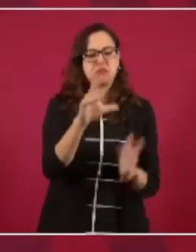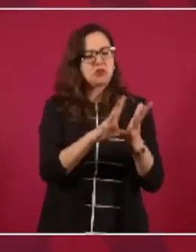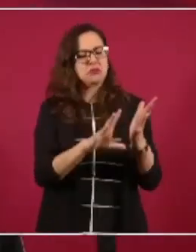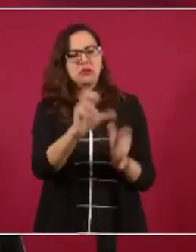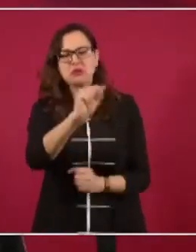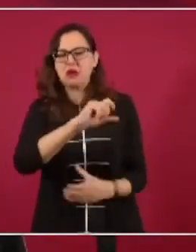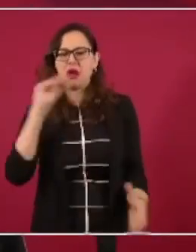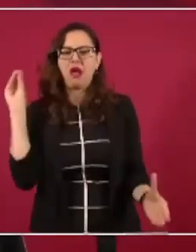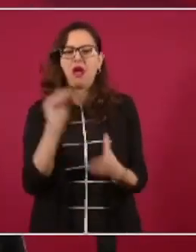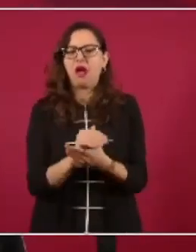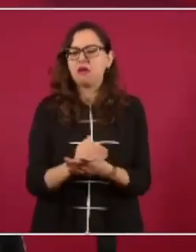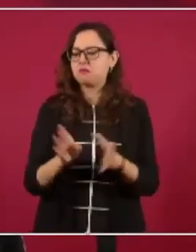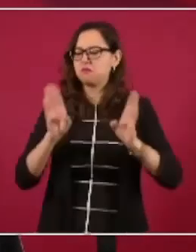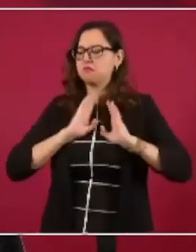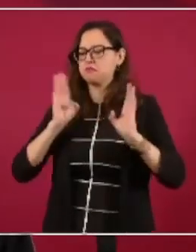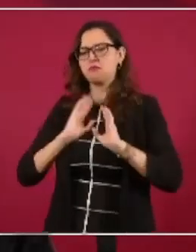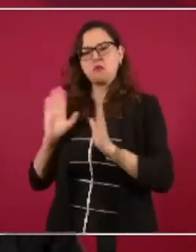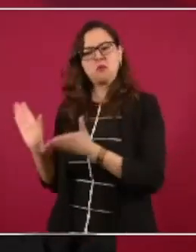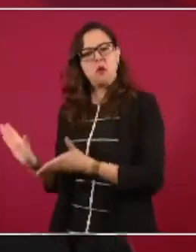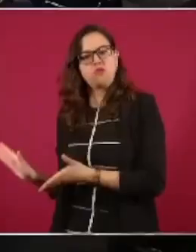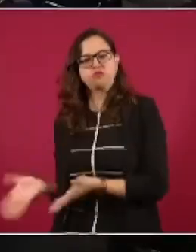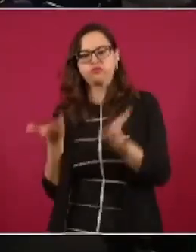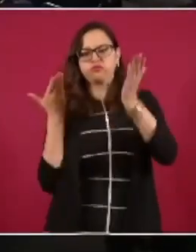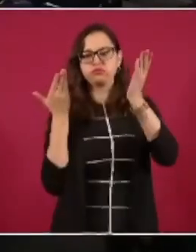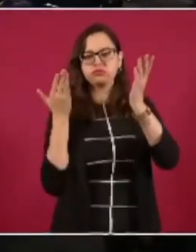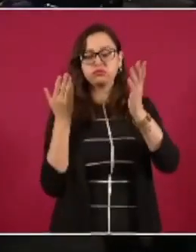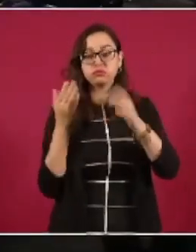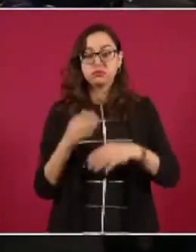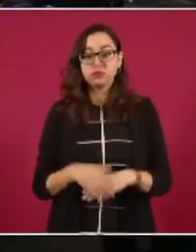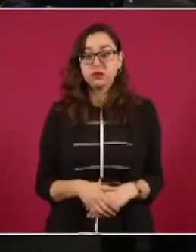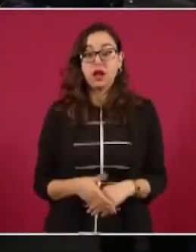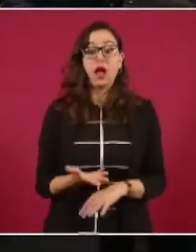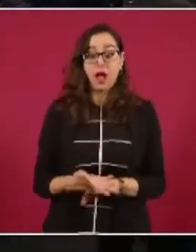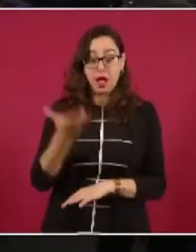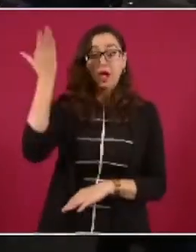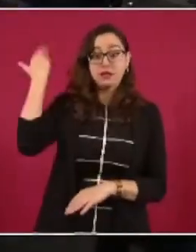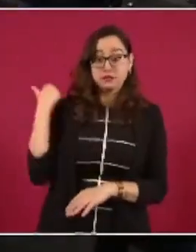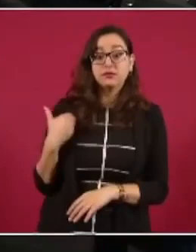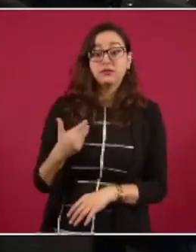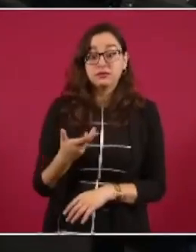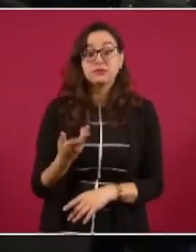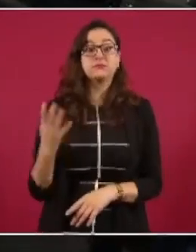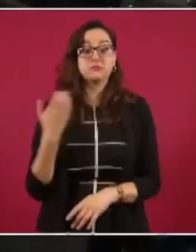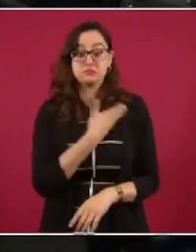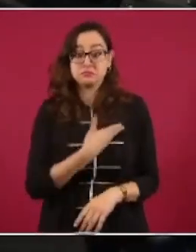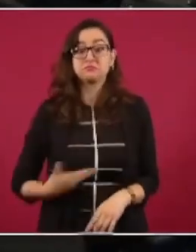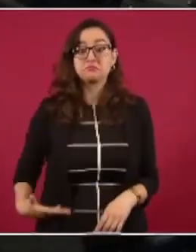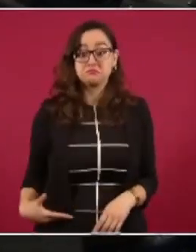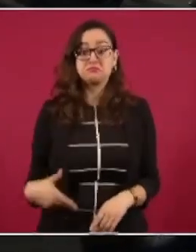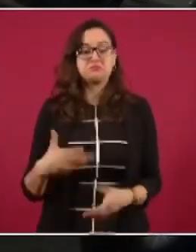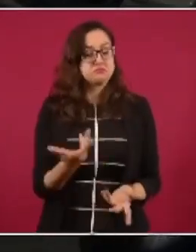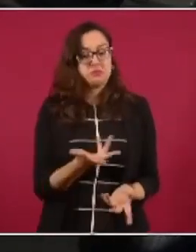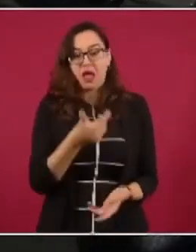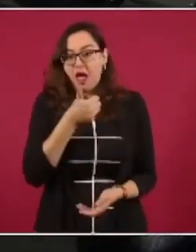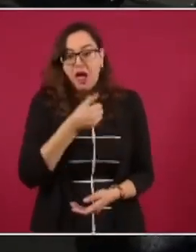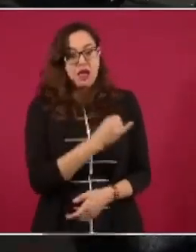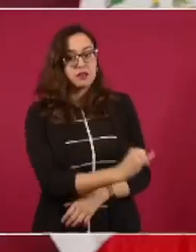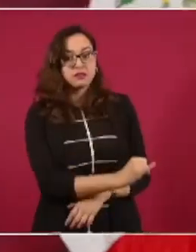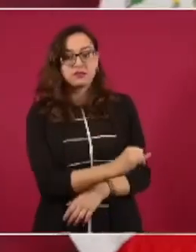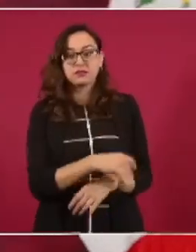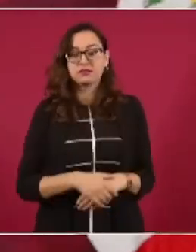Constitución. Es que de veras los conservadores y sus